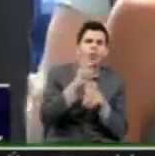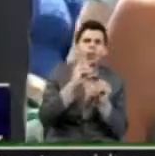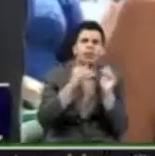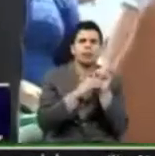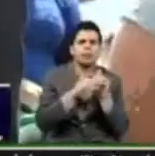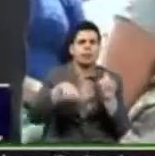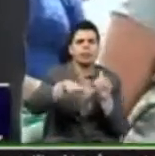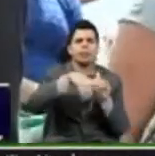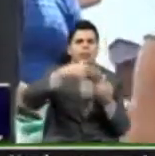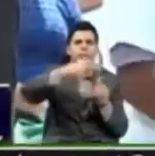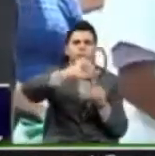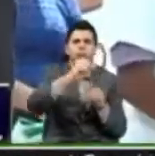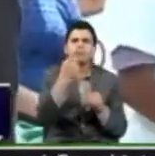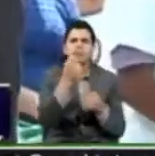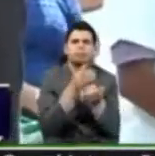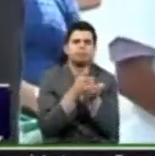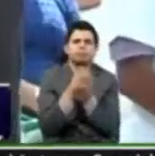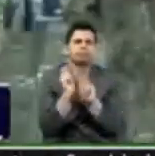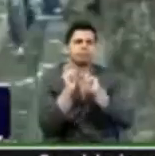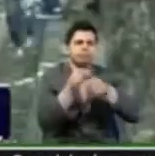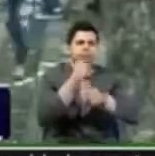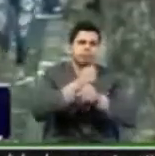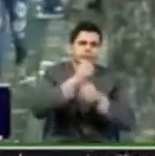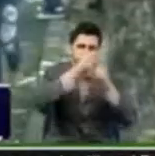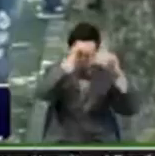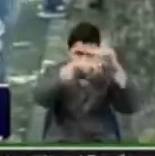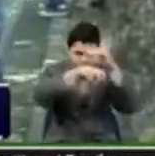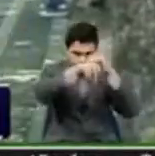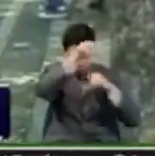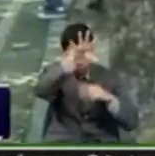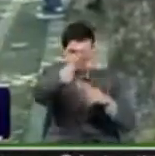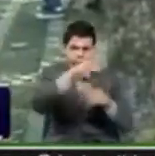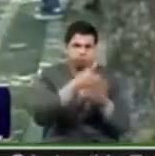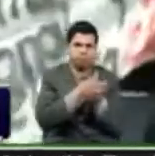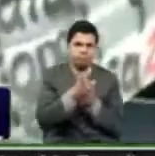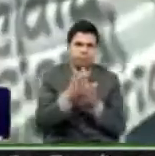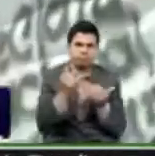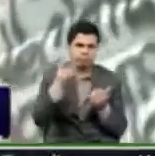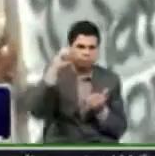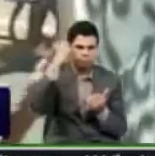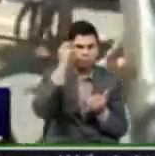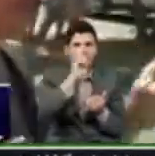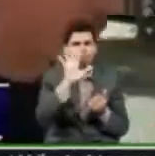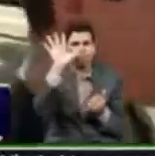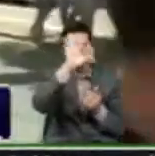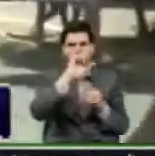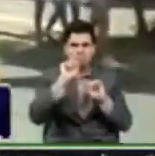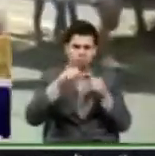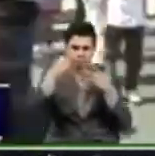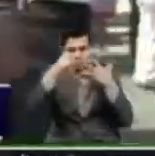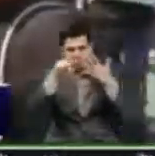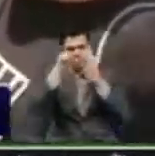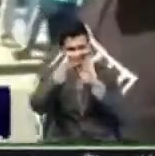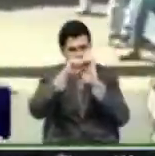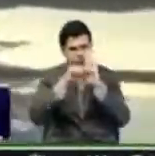páramo de Santurbán van a ser entregadas a la minería. Se espera que el Gobierno Nacional adopte algunas medidas tanto con el